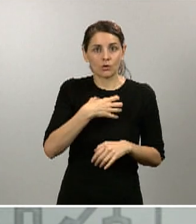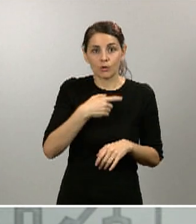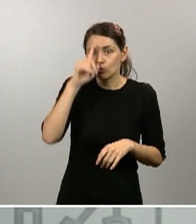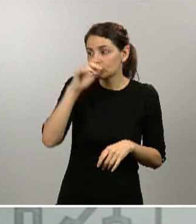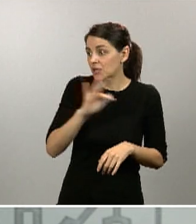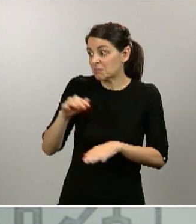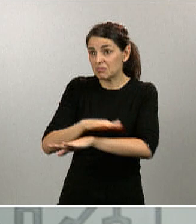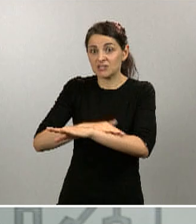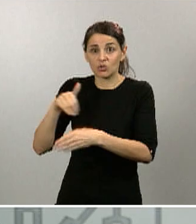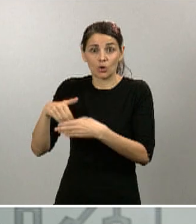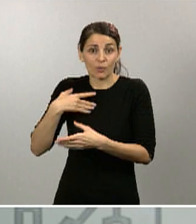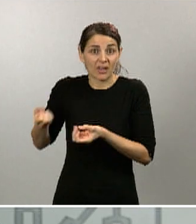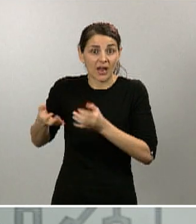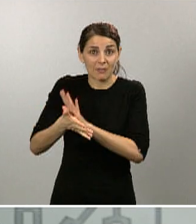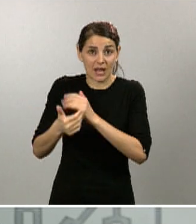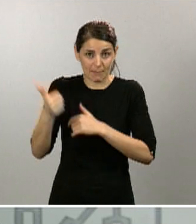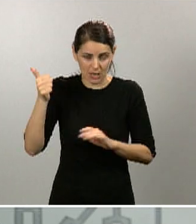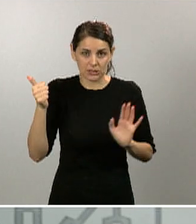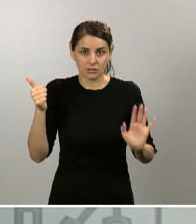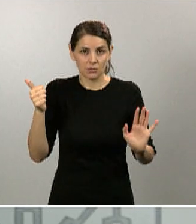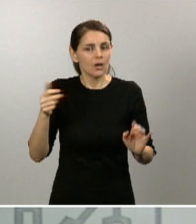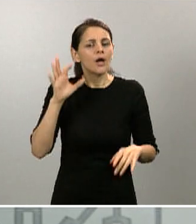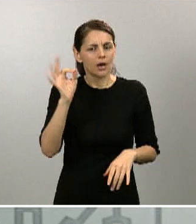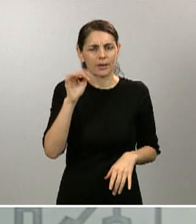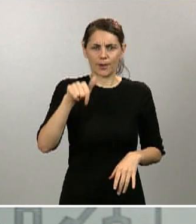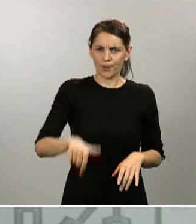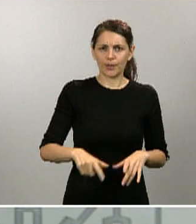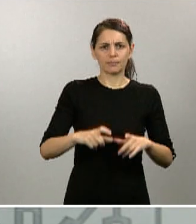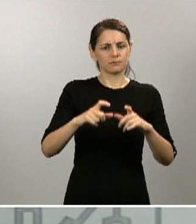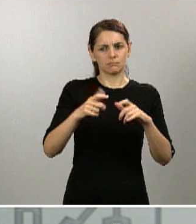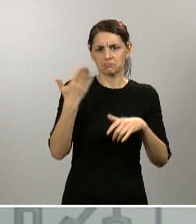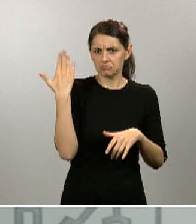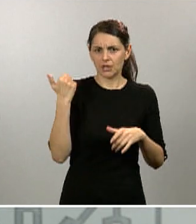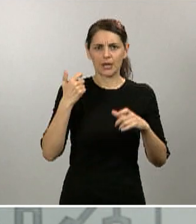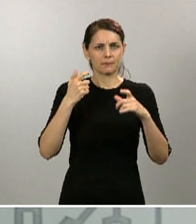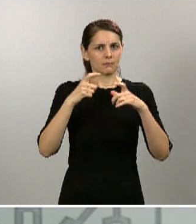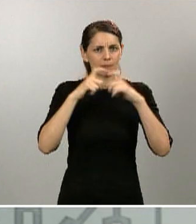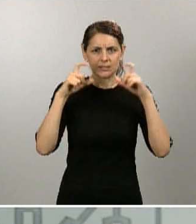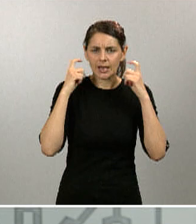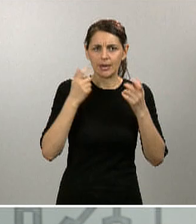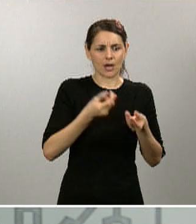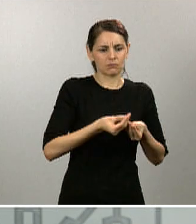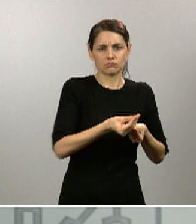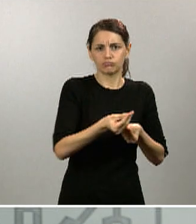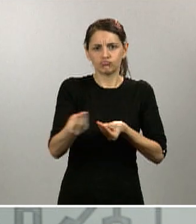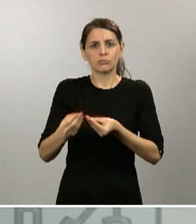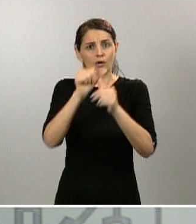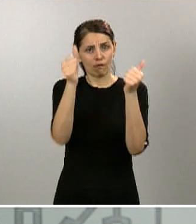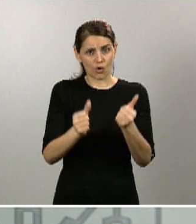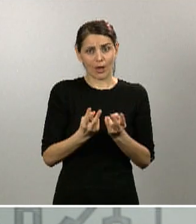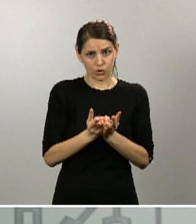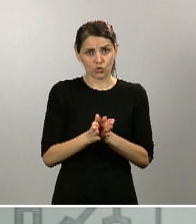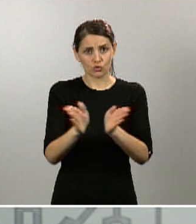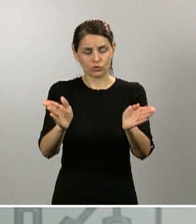alguna información. Se han distribuido mascarillas, es la información que nosotros tenemos, de 2 maneras. Una ha sido a través de